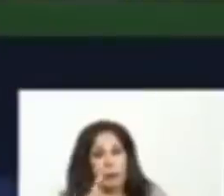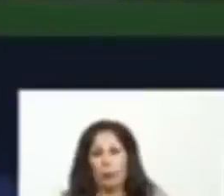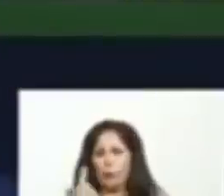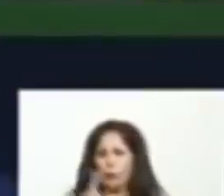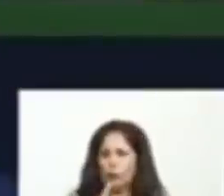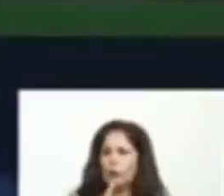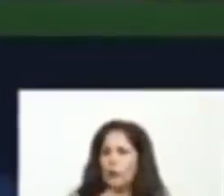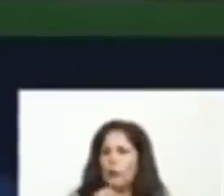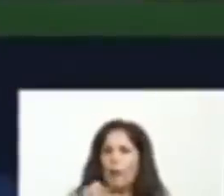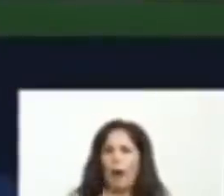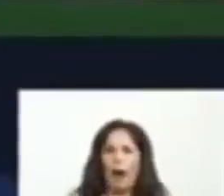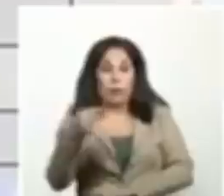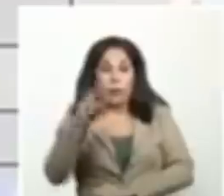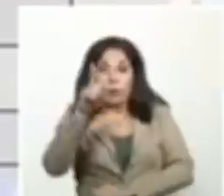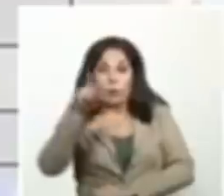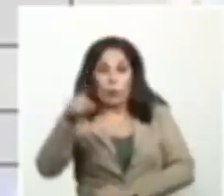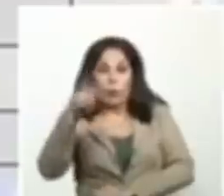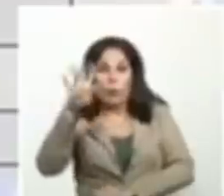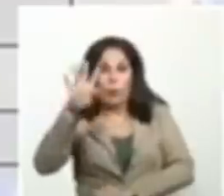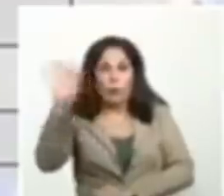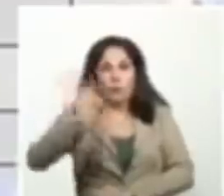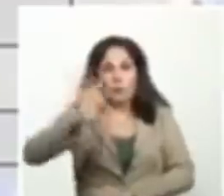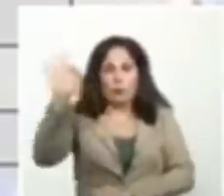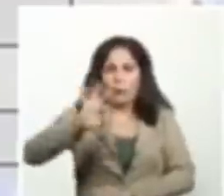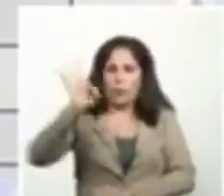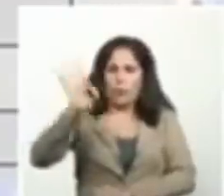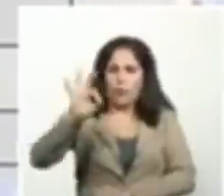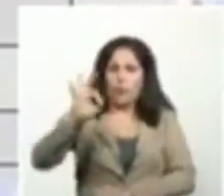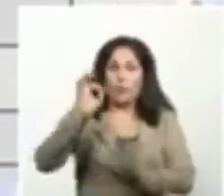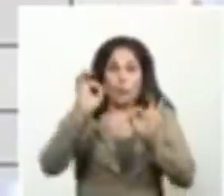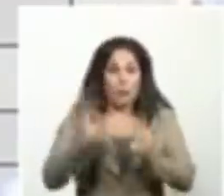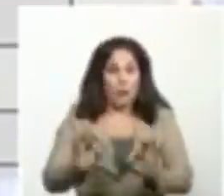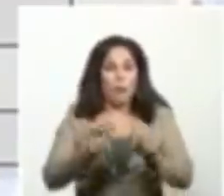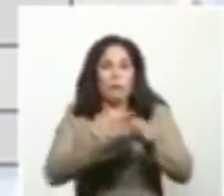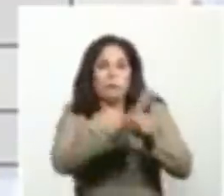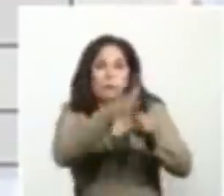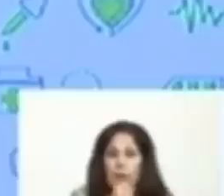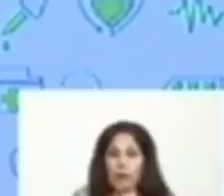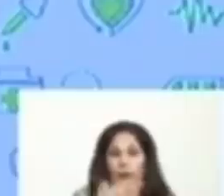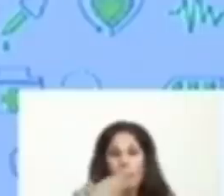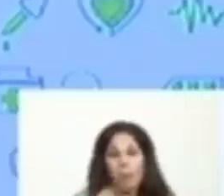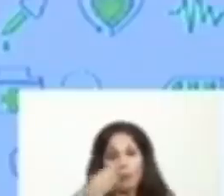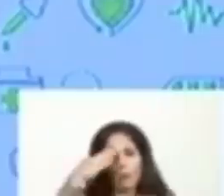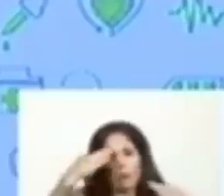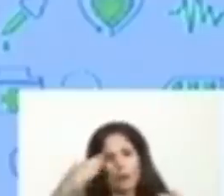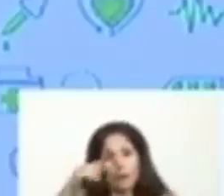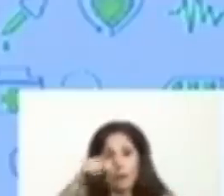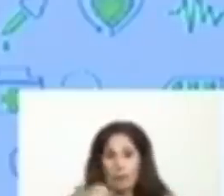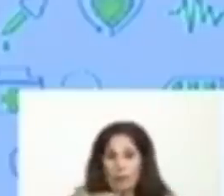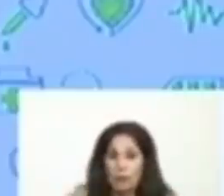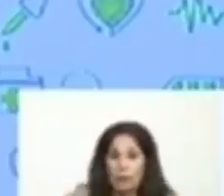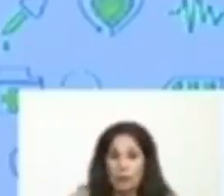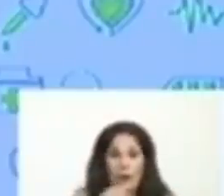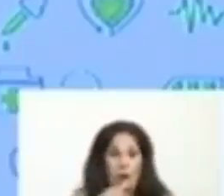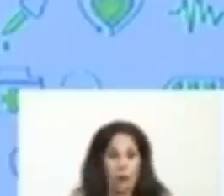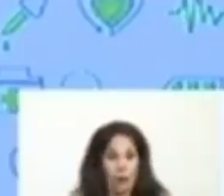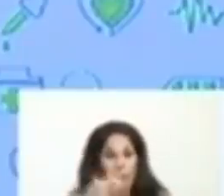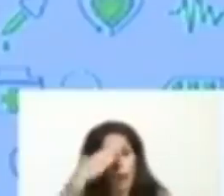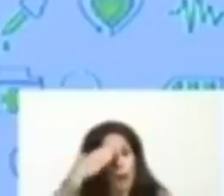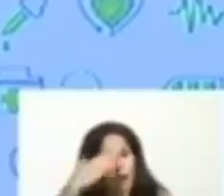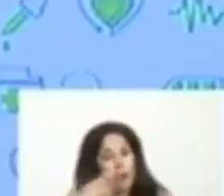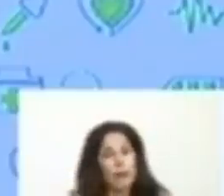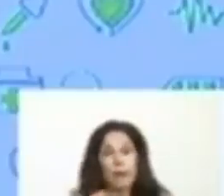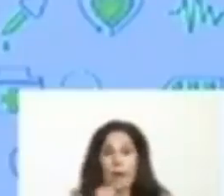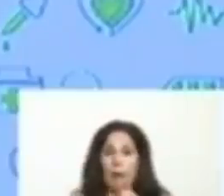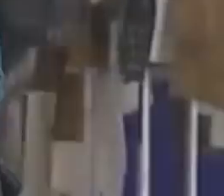Cuba anunció este martes su quinto caso detectado de COVID-19, cuyo paciente tiene nexos con Nicaragua. El Ministerio de Salud Pública